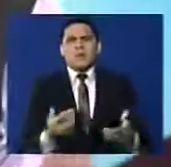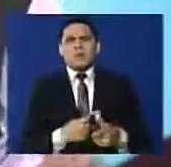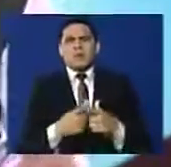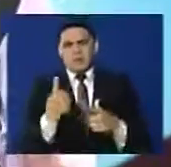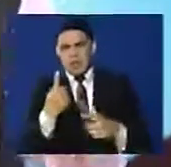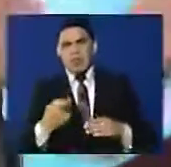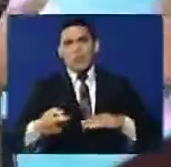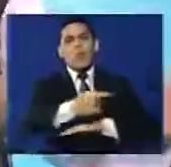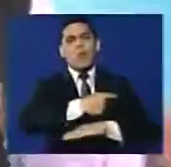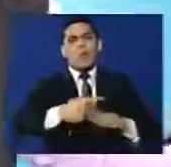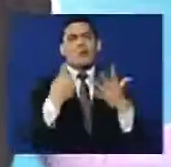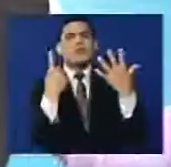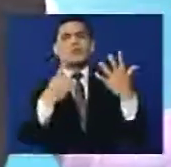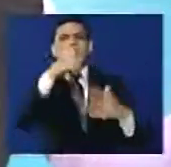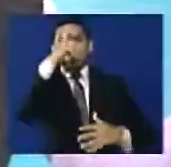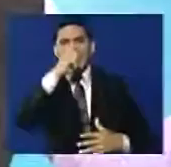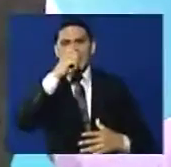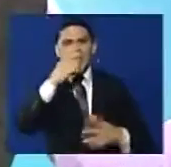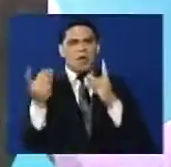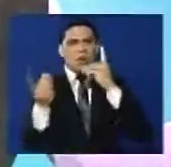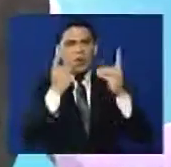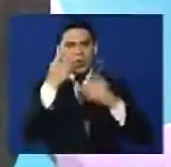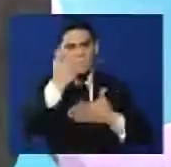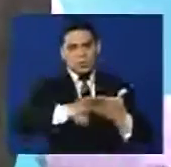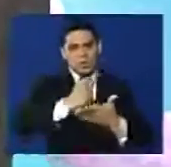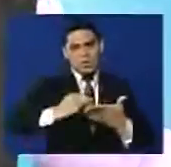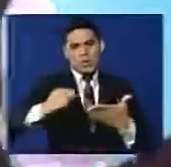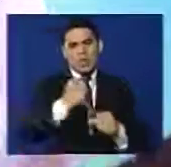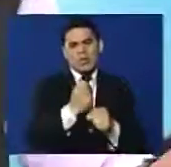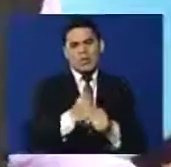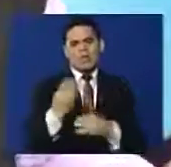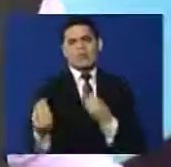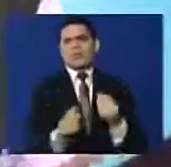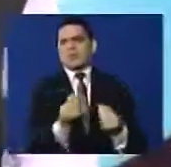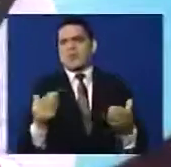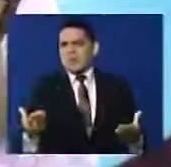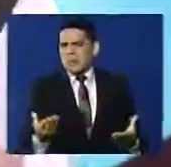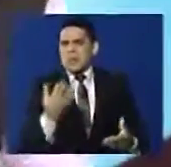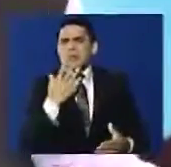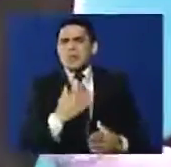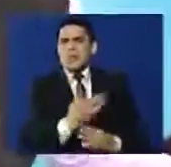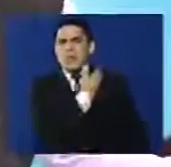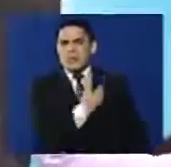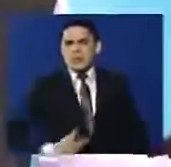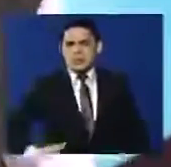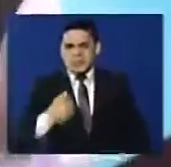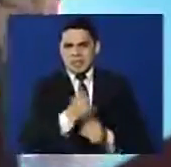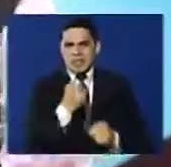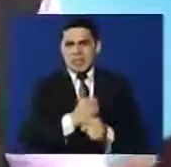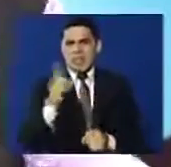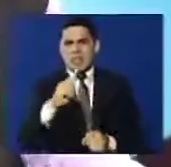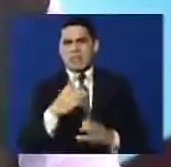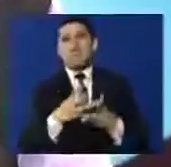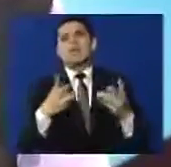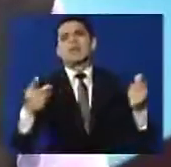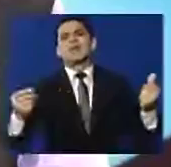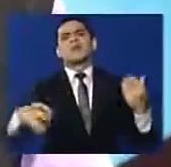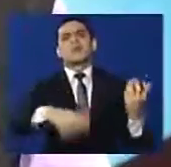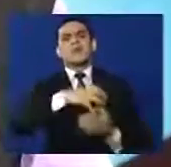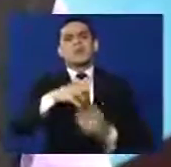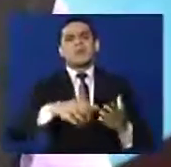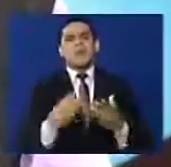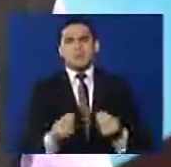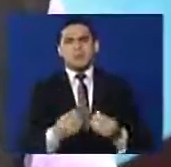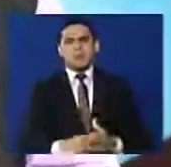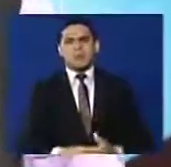Este es un gobierno que tiene 6 años sin discutir convenciones colectivas. Entonces, ¿cómo que este no es obrerista nada? Ya habrían resuelto ese problema hace rato. Y